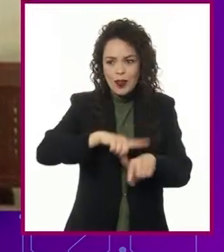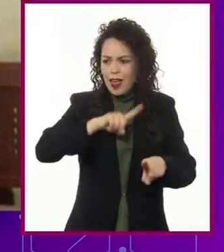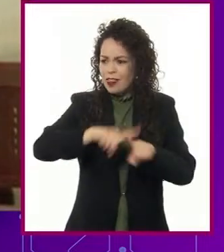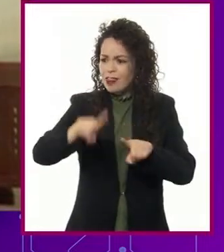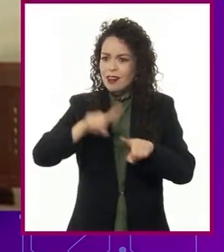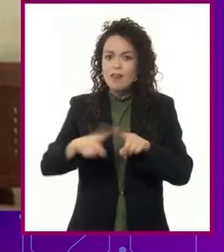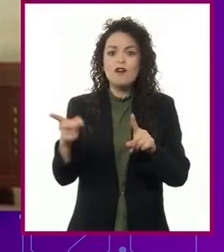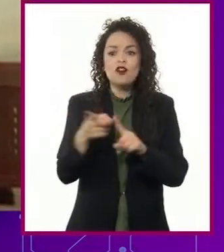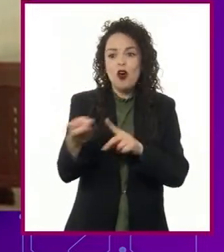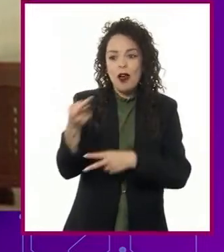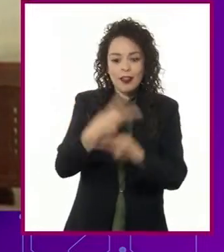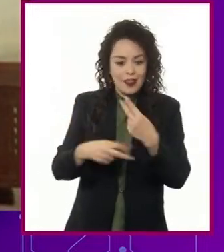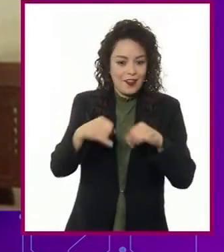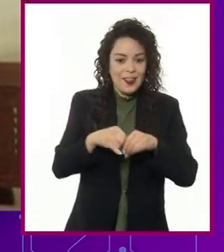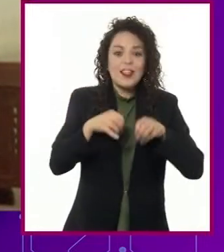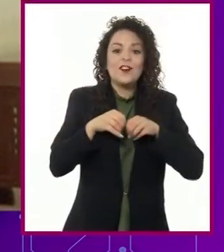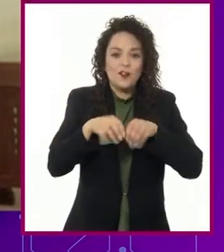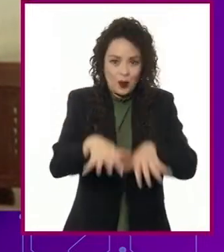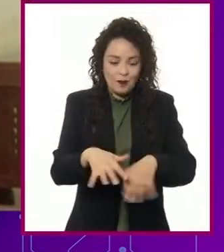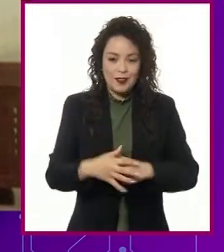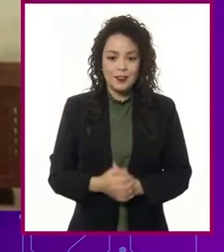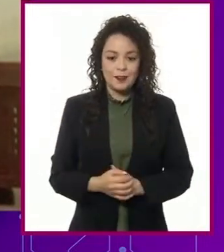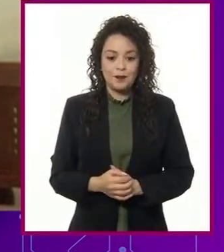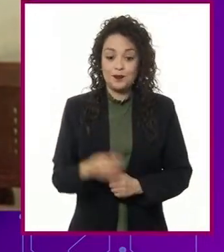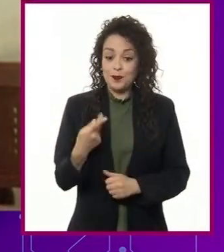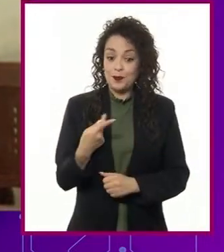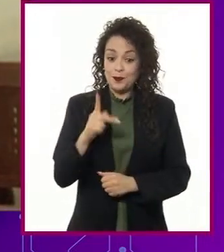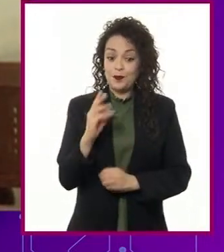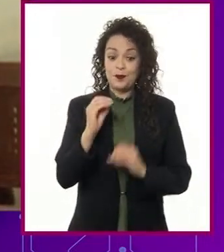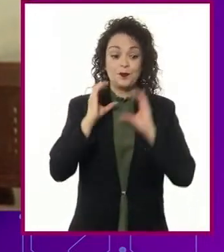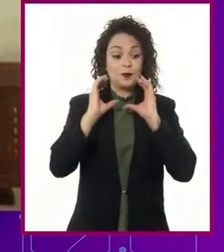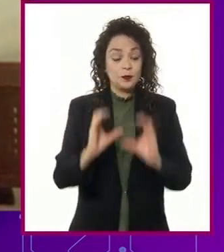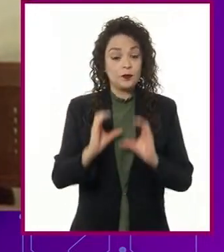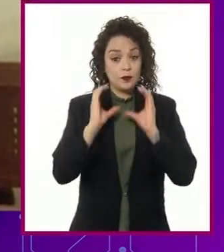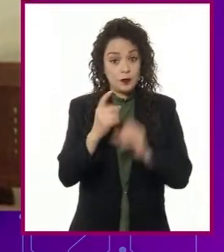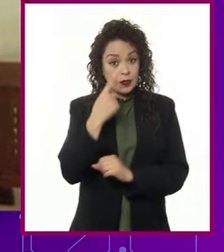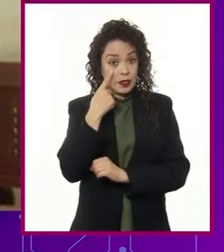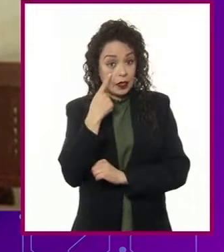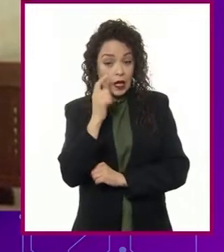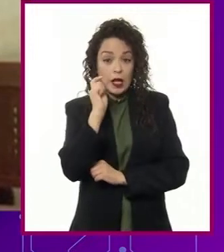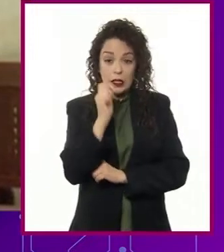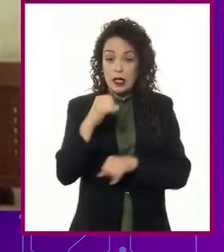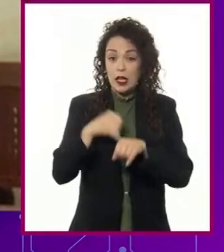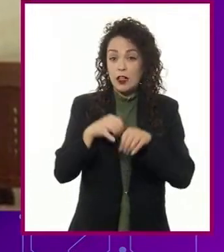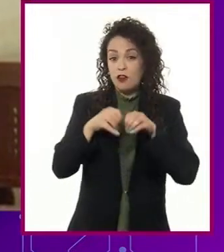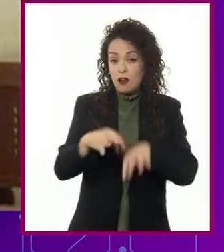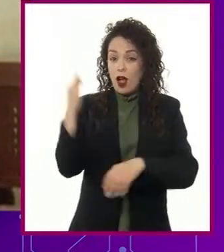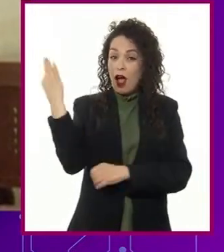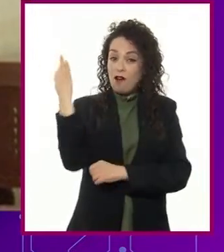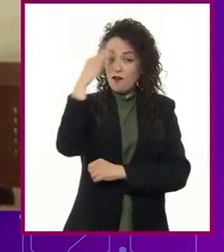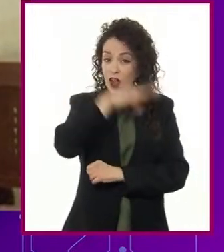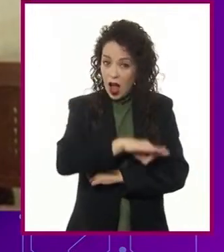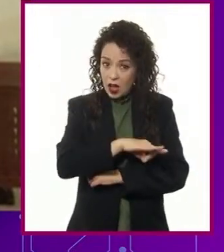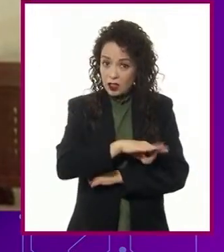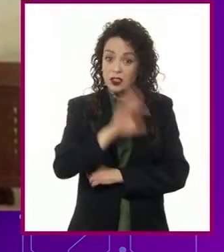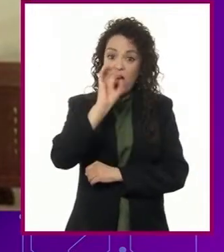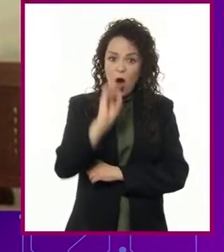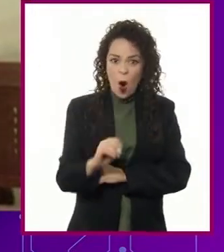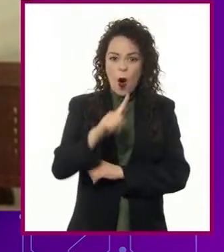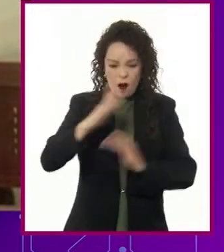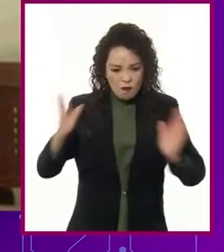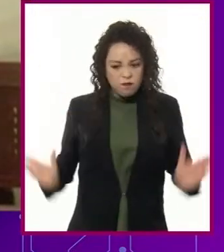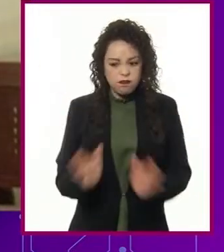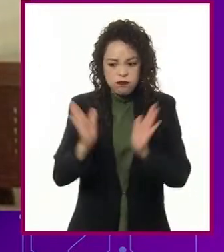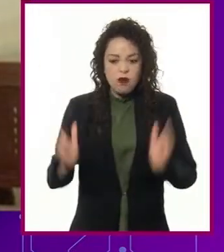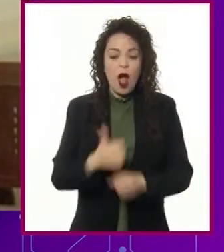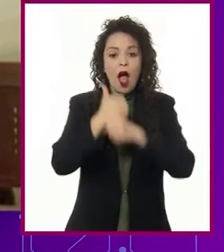información. Eso sí, cuidado con la información falsa, con la información que invita a la violencia.